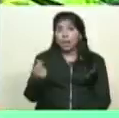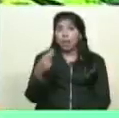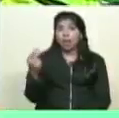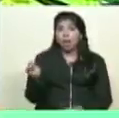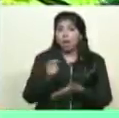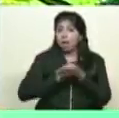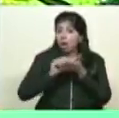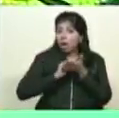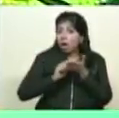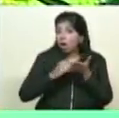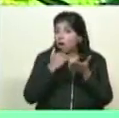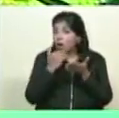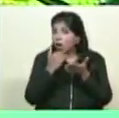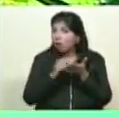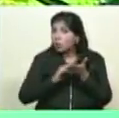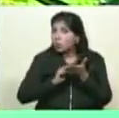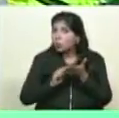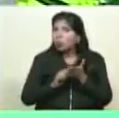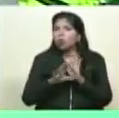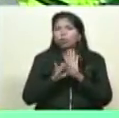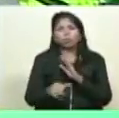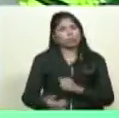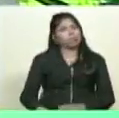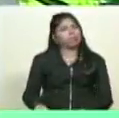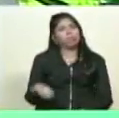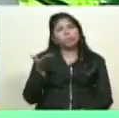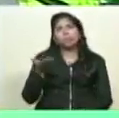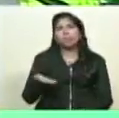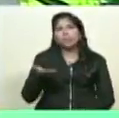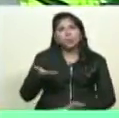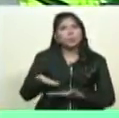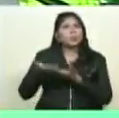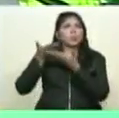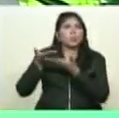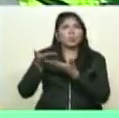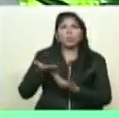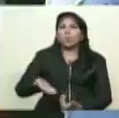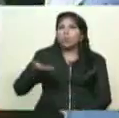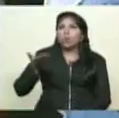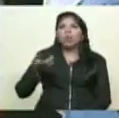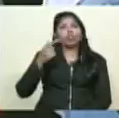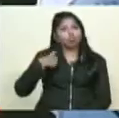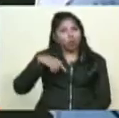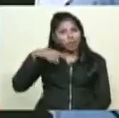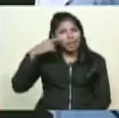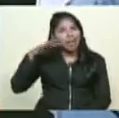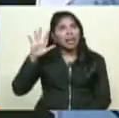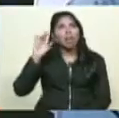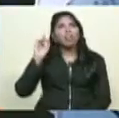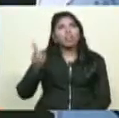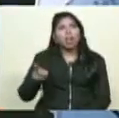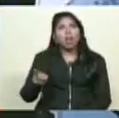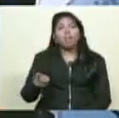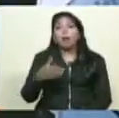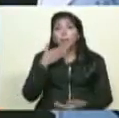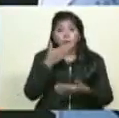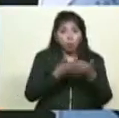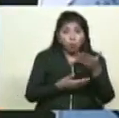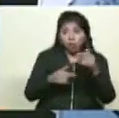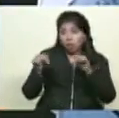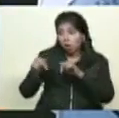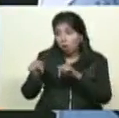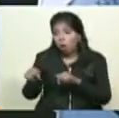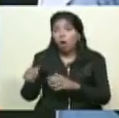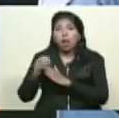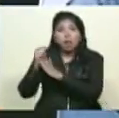nota, la constituyente es vital. Yo creo que la constituyente debe tomar las propuestas que están haciendo los líderes